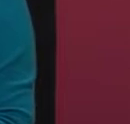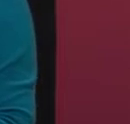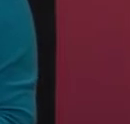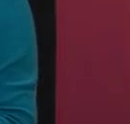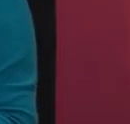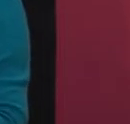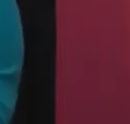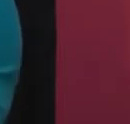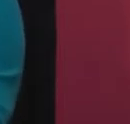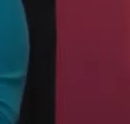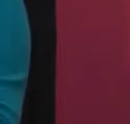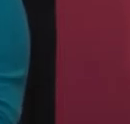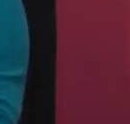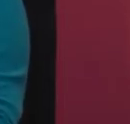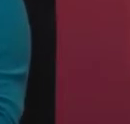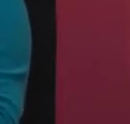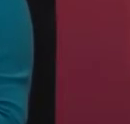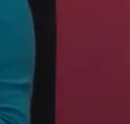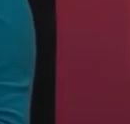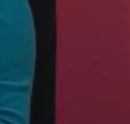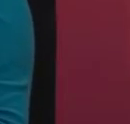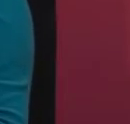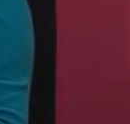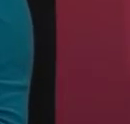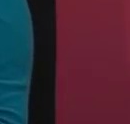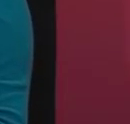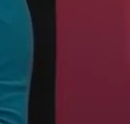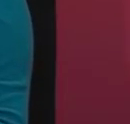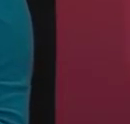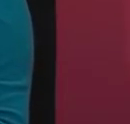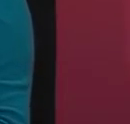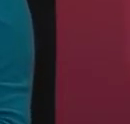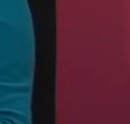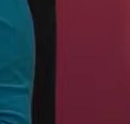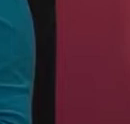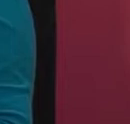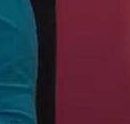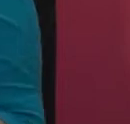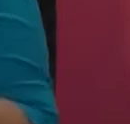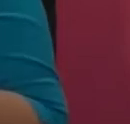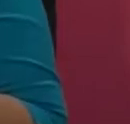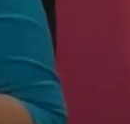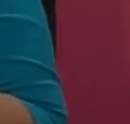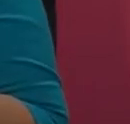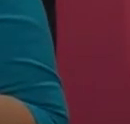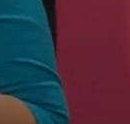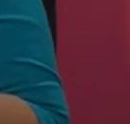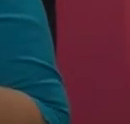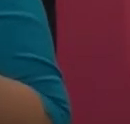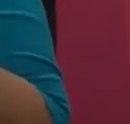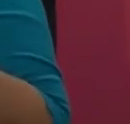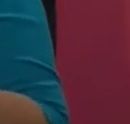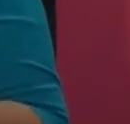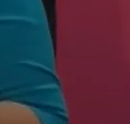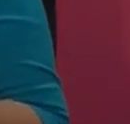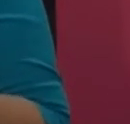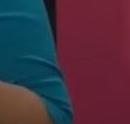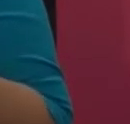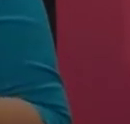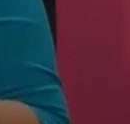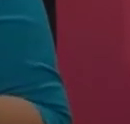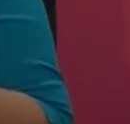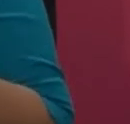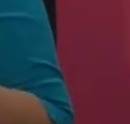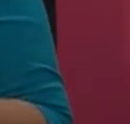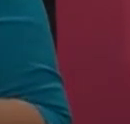vosotros desde la fundación del mundo. El Señor desde la fundación del mundo, ¿qué quería? Que todos sus hijos, toda su